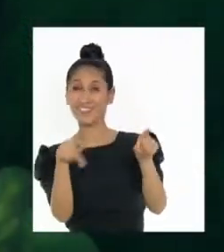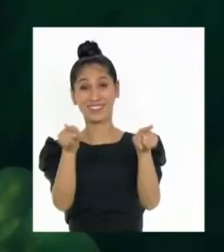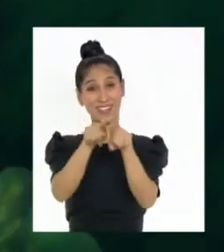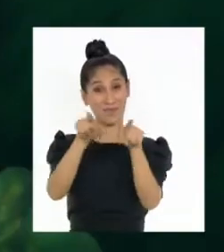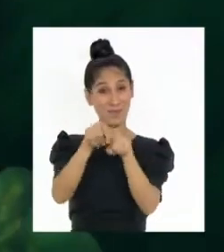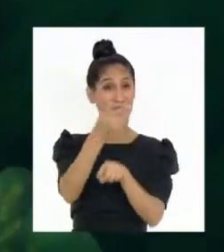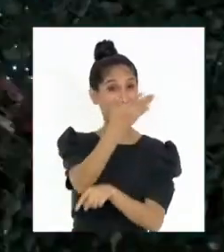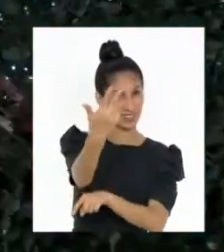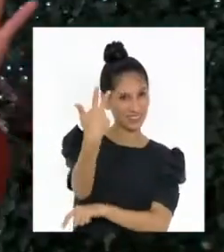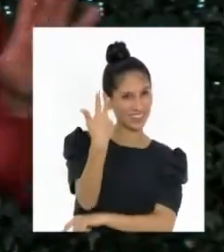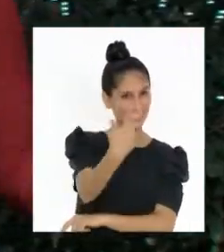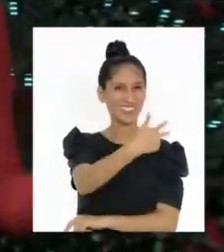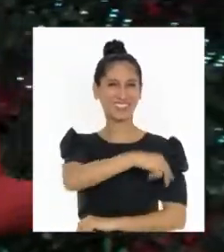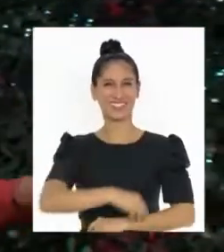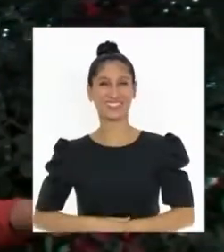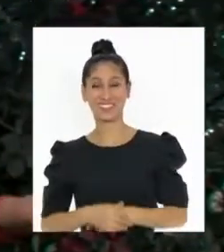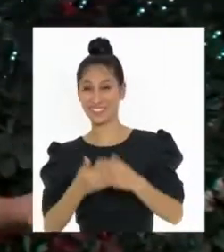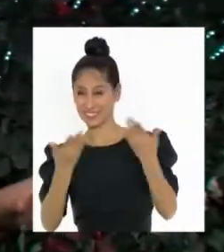ustedes tres.